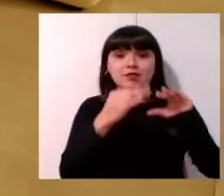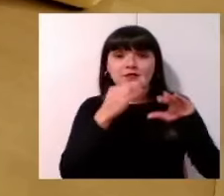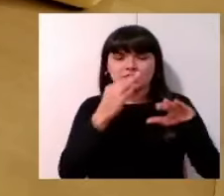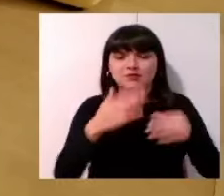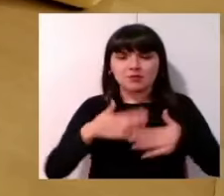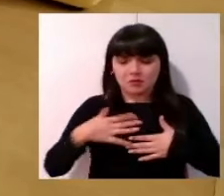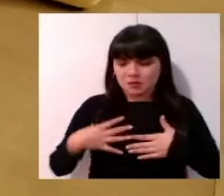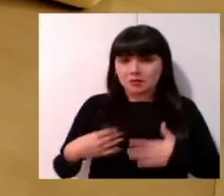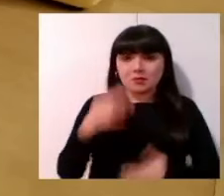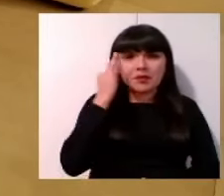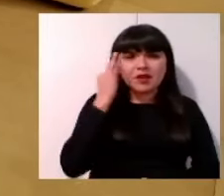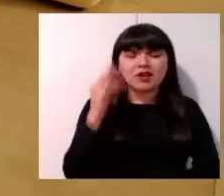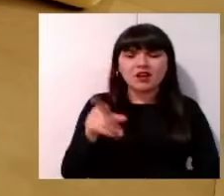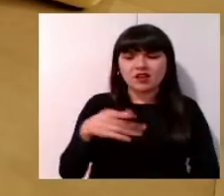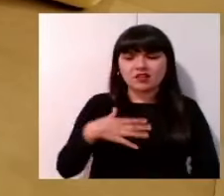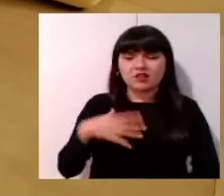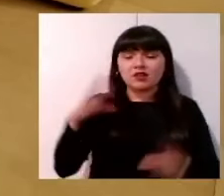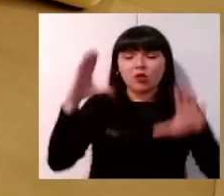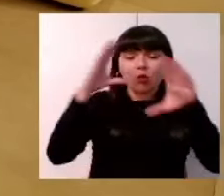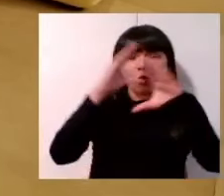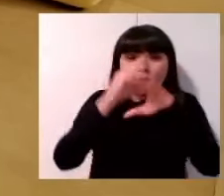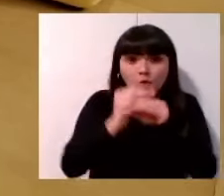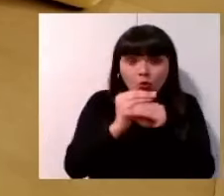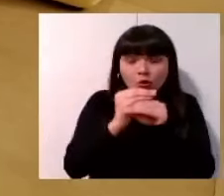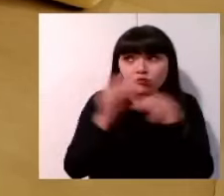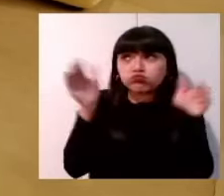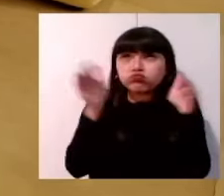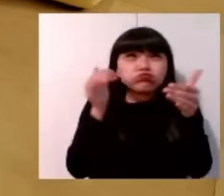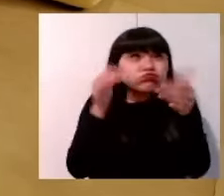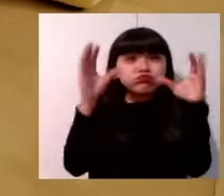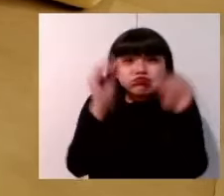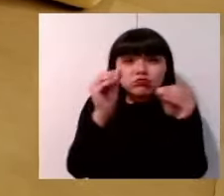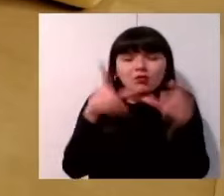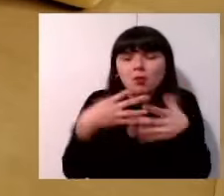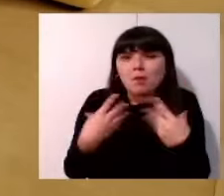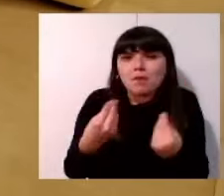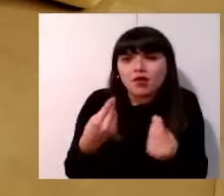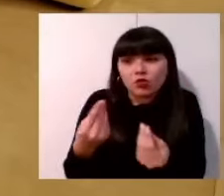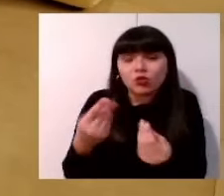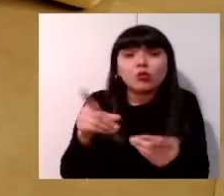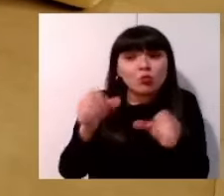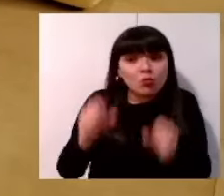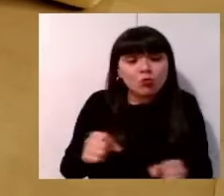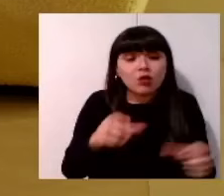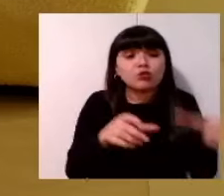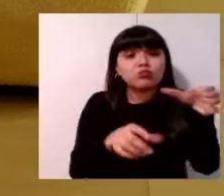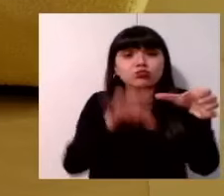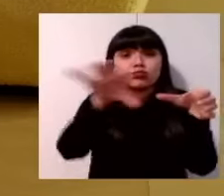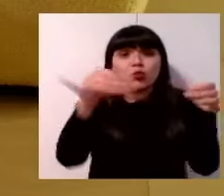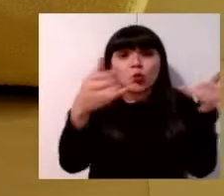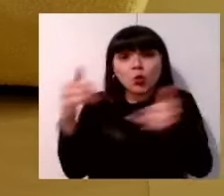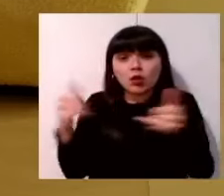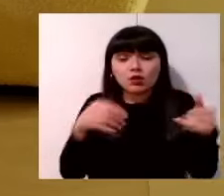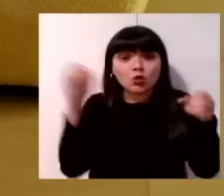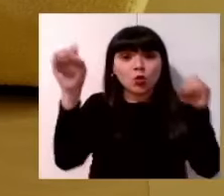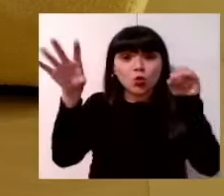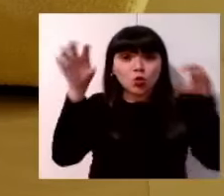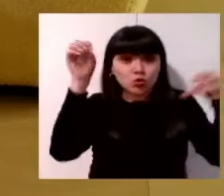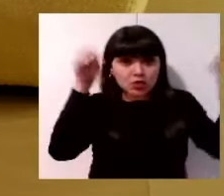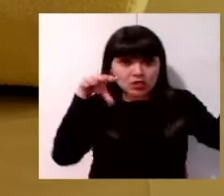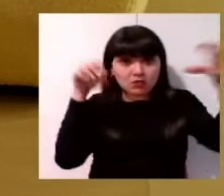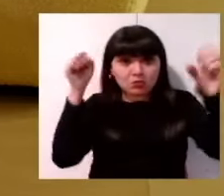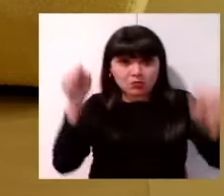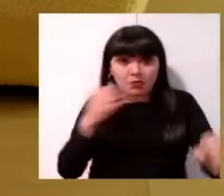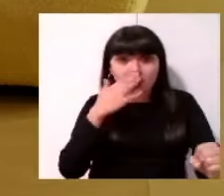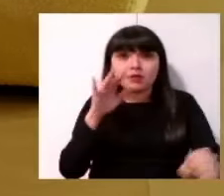la oscuridad. ¿Es bueno ponerle juguete, por ejemplo, con luces? Sí, tienen que ser luces, ojalá